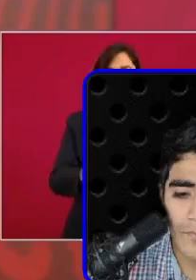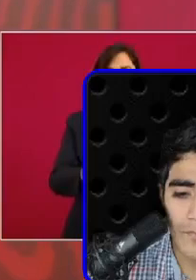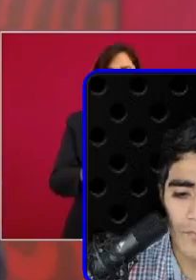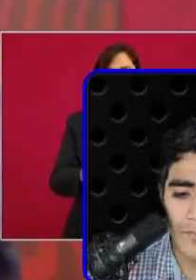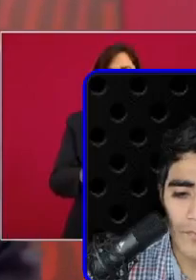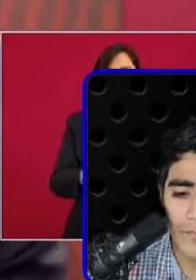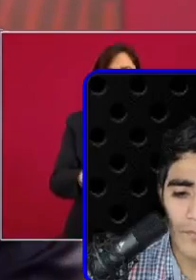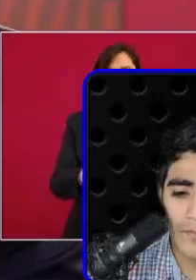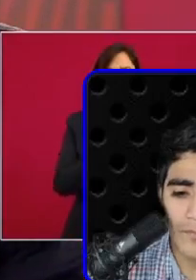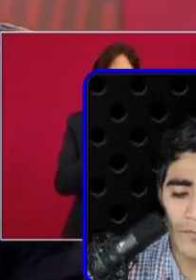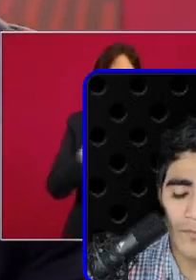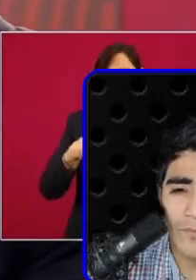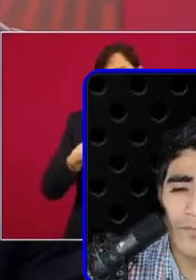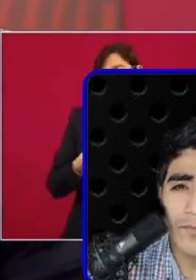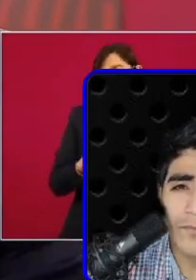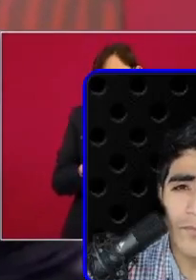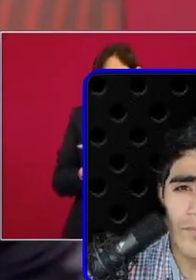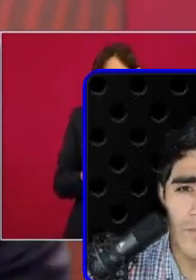Pero